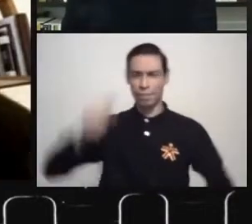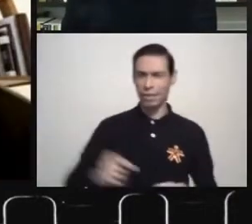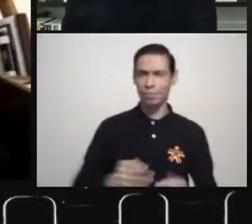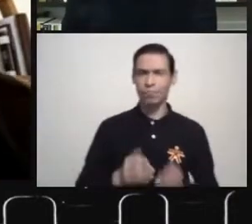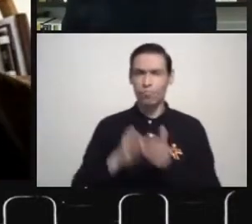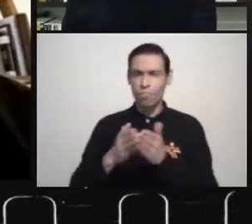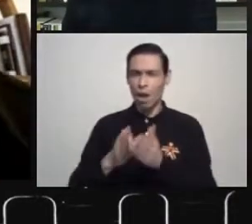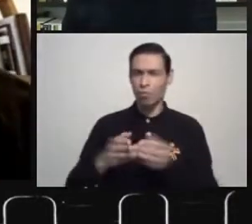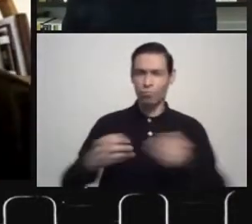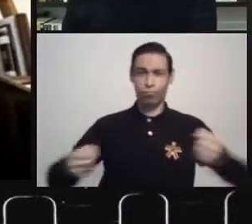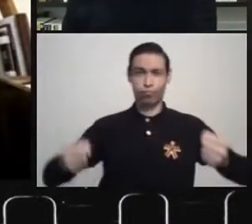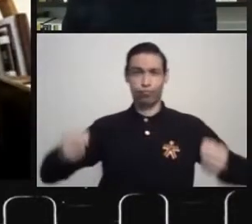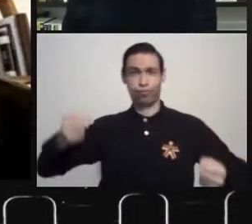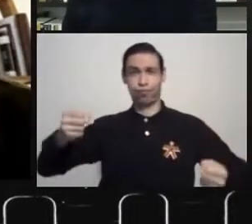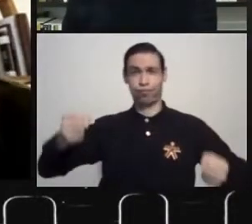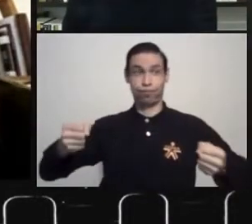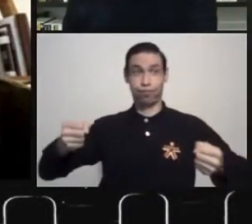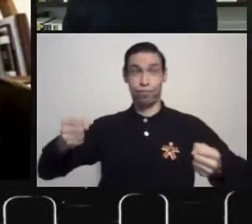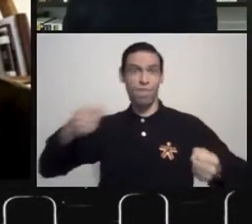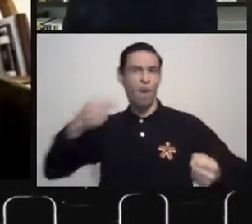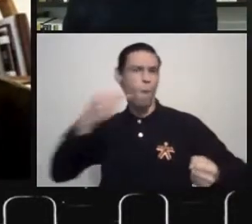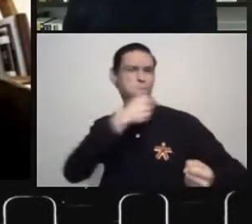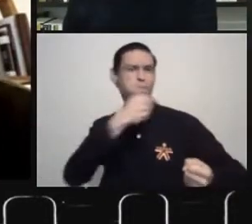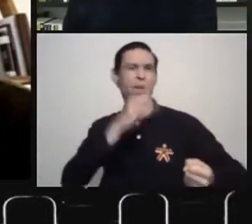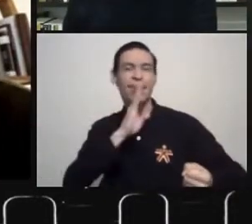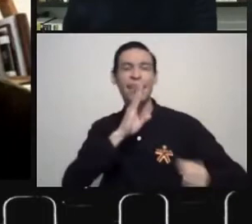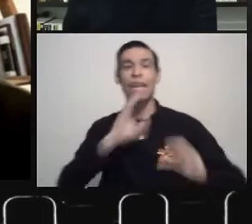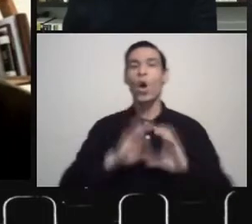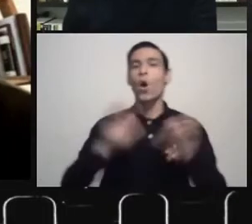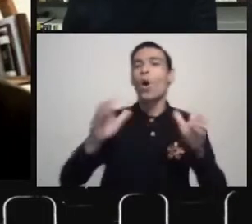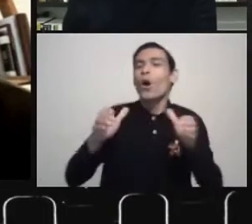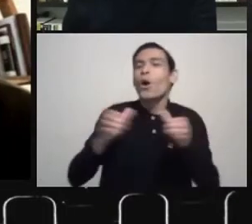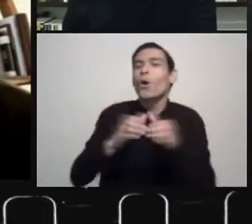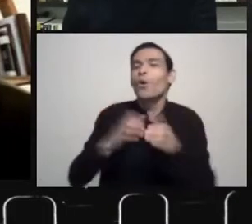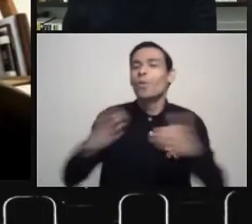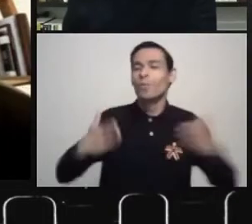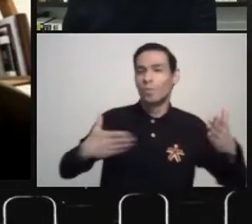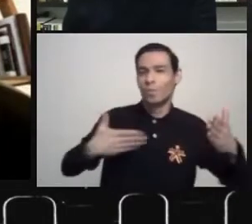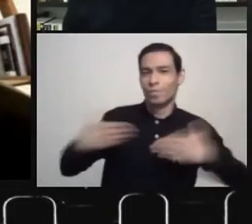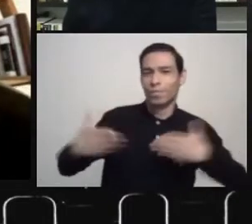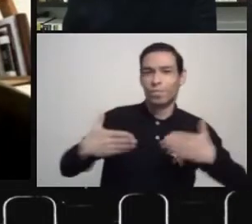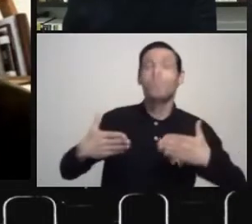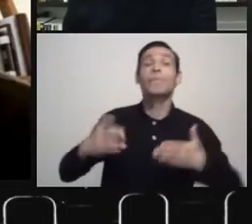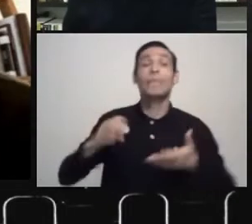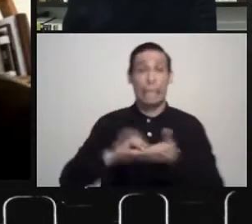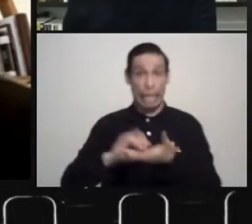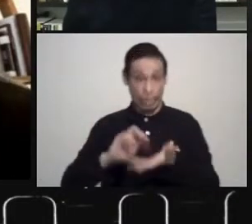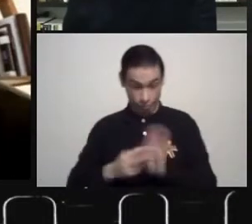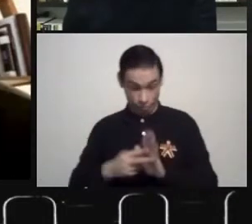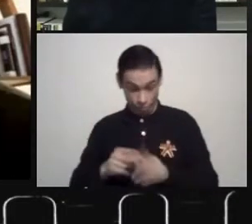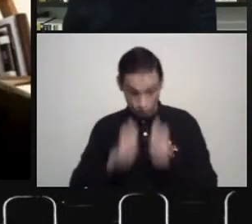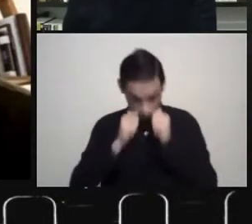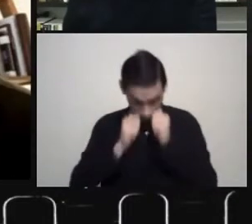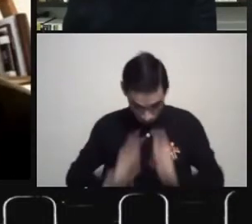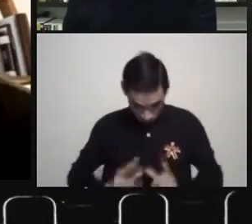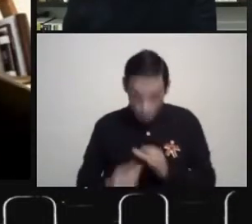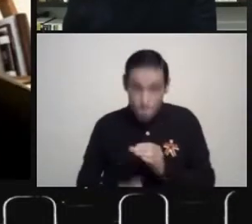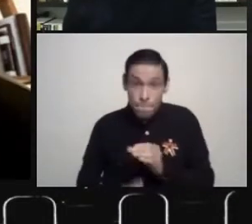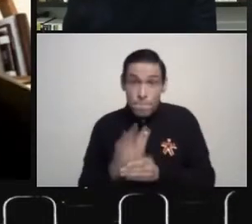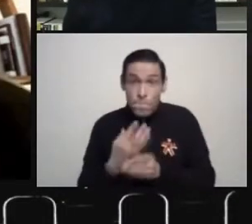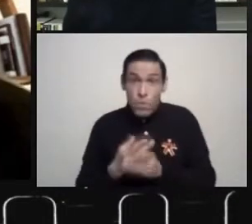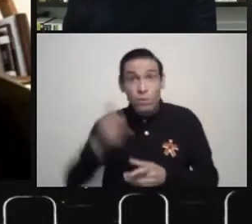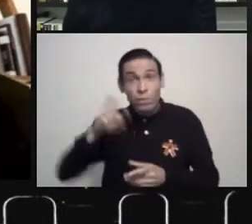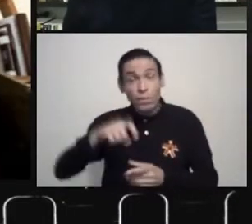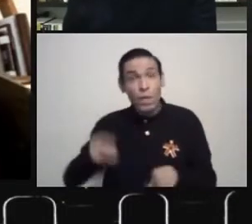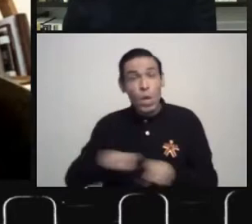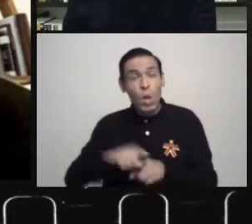Entonces, creo que es un poco esa alusión. Creo que el productor también tiene un poco de creatividad precisamente